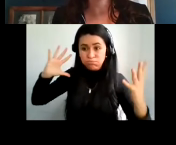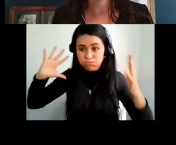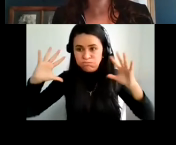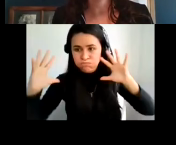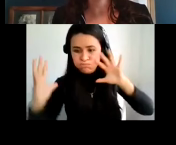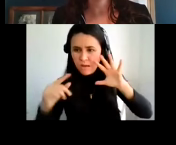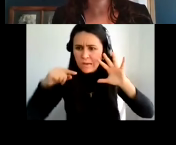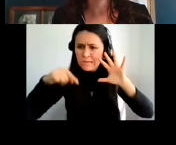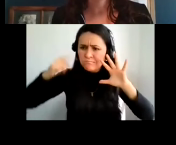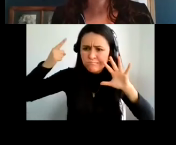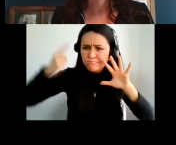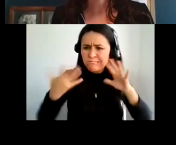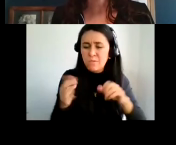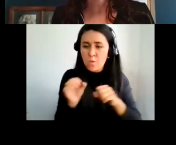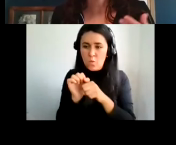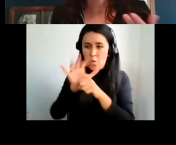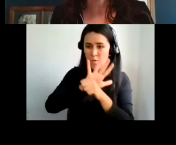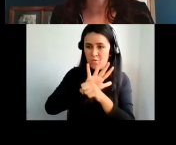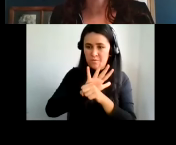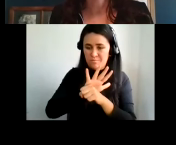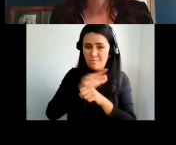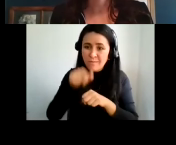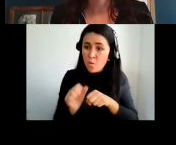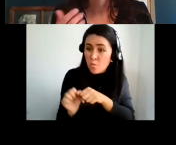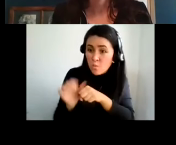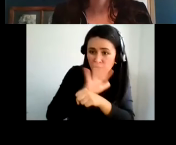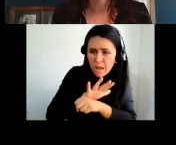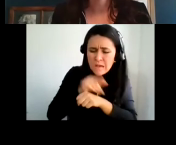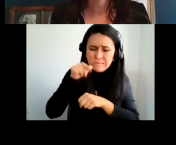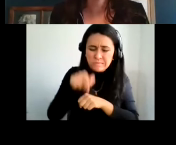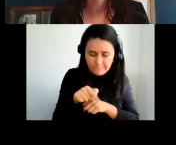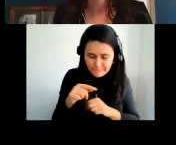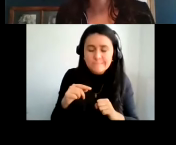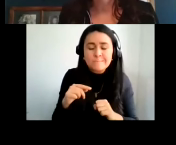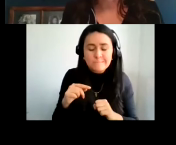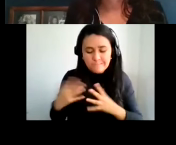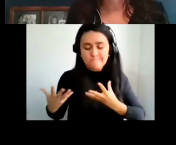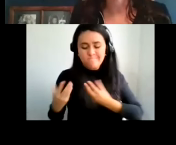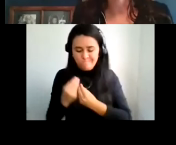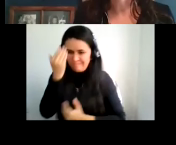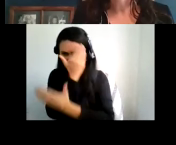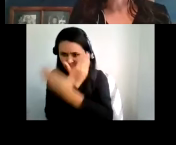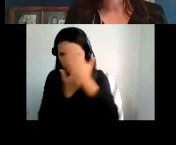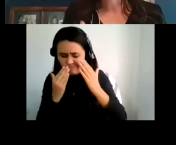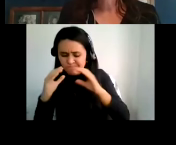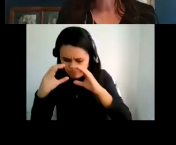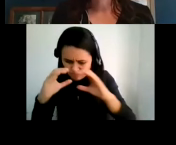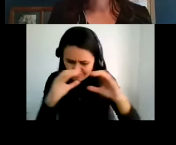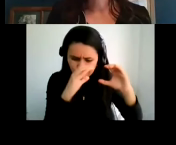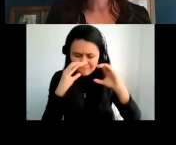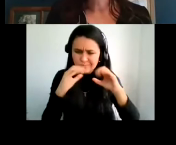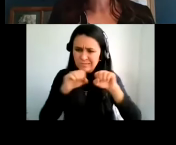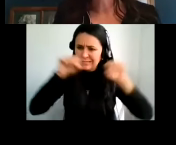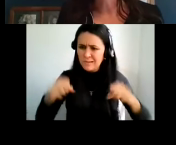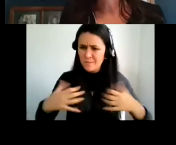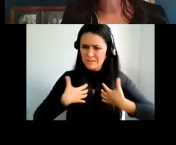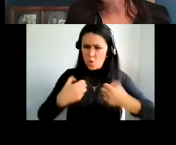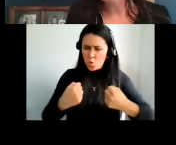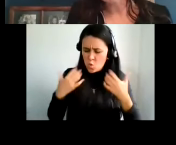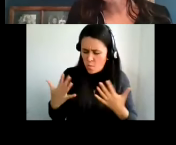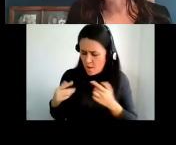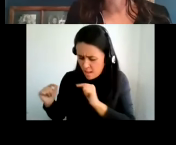pandemia por COVID-19. Y eso lo que nos apunta es que hay nuevos desafíos para los sistemas de salud a modo de poder enfrentar las